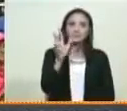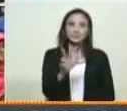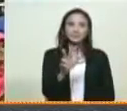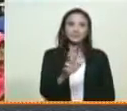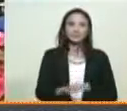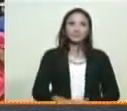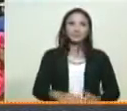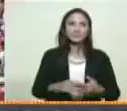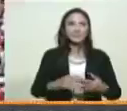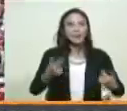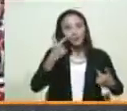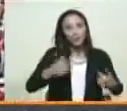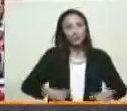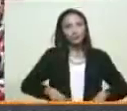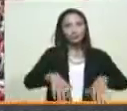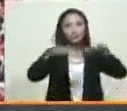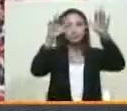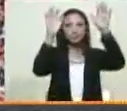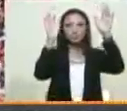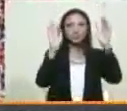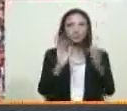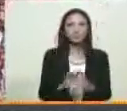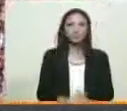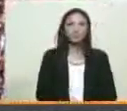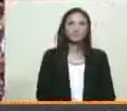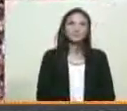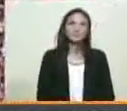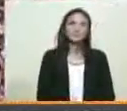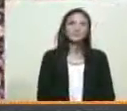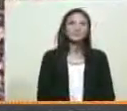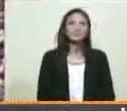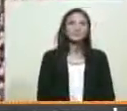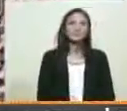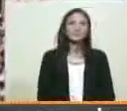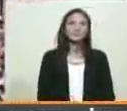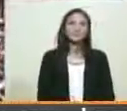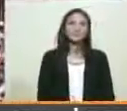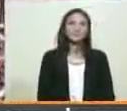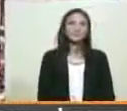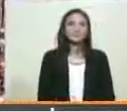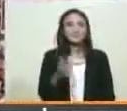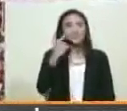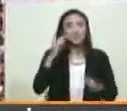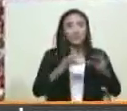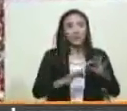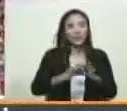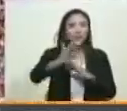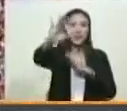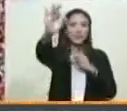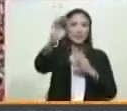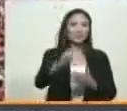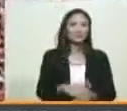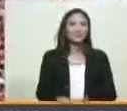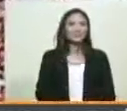a las tres, ahí va la ola bolivariana. Allá va, allá va.